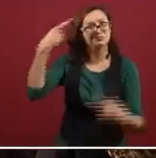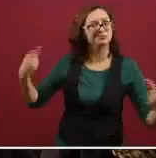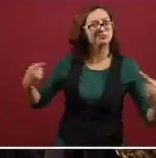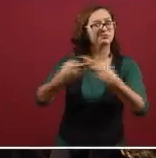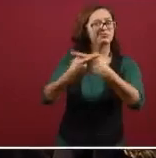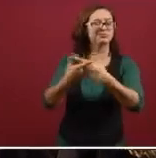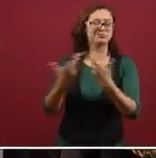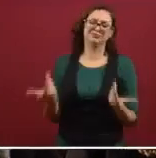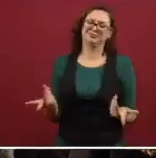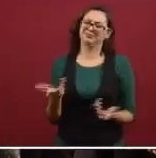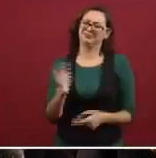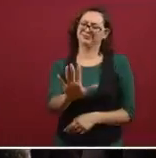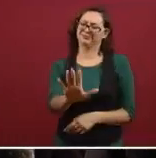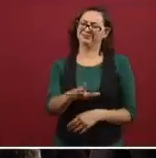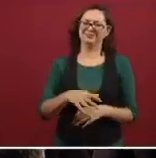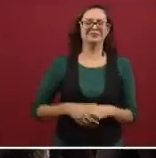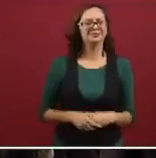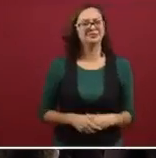No,